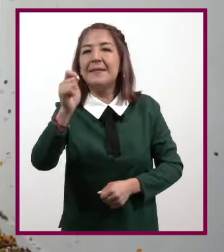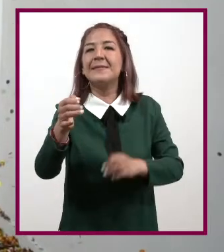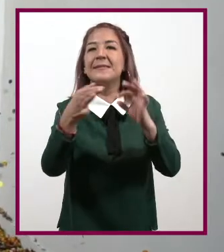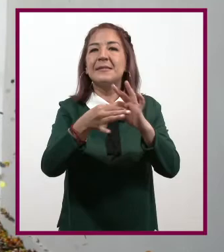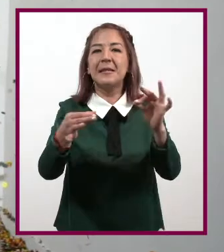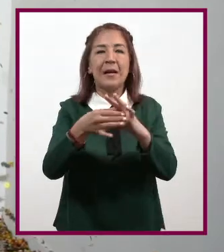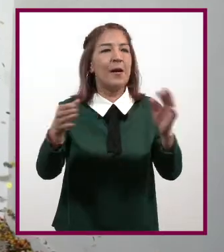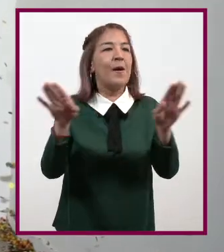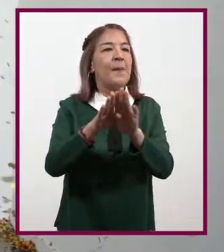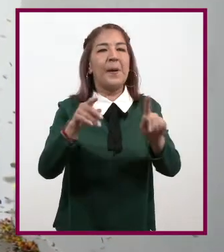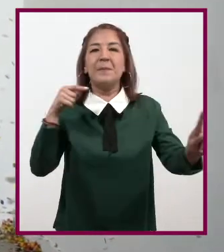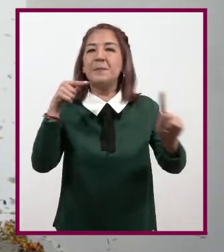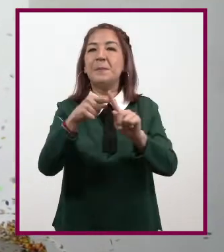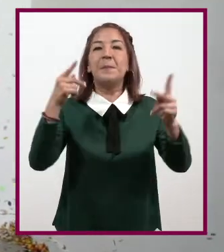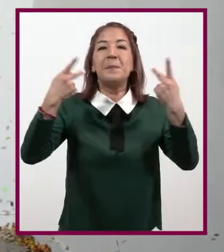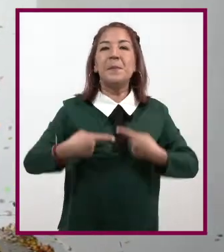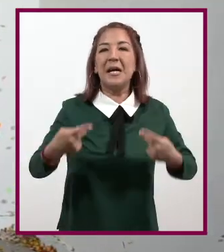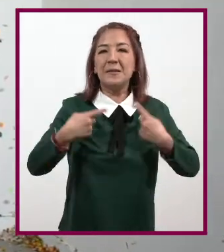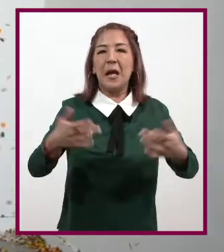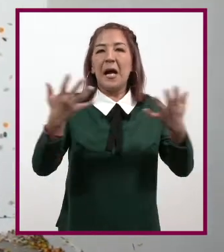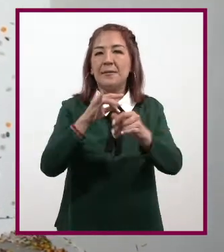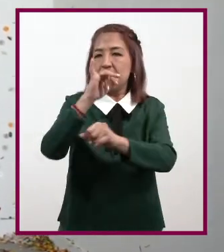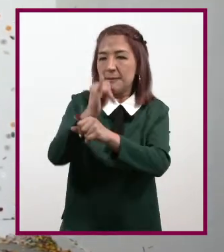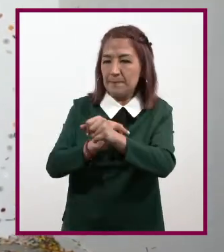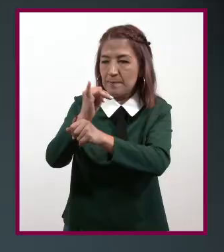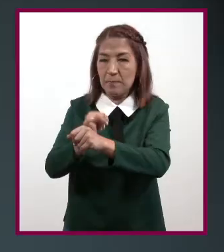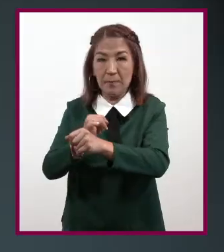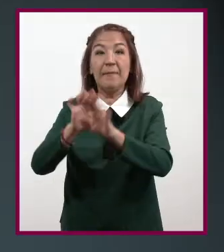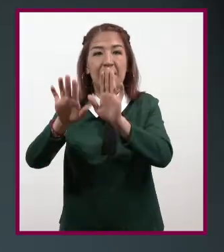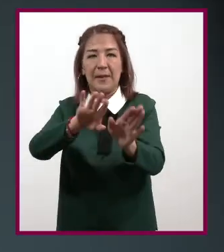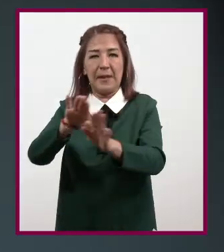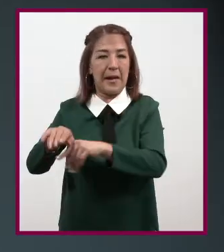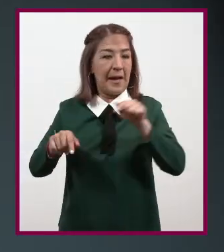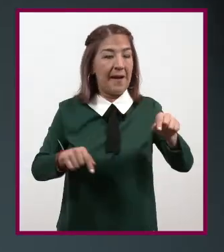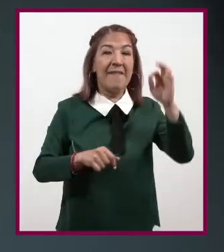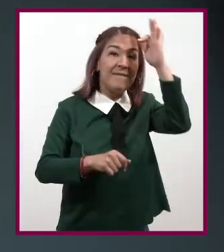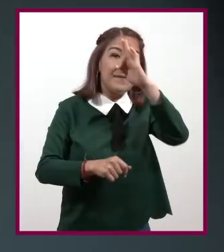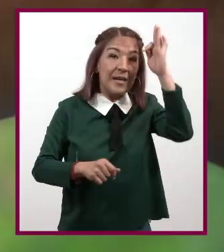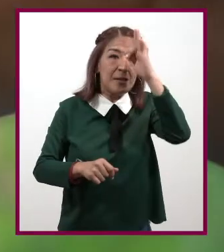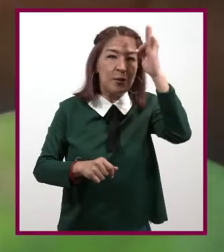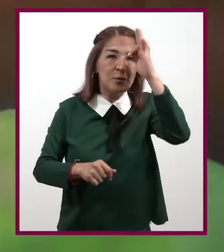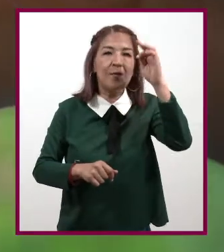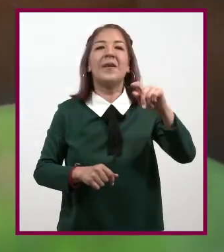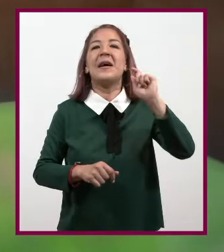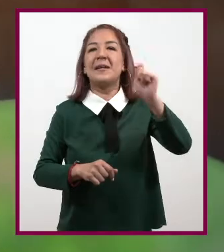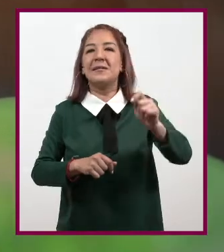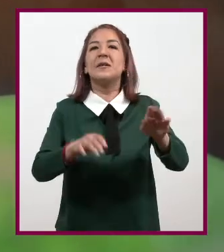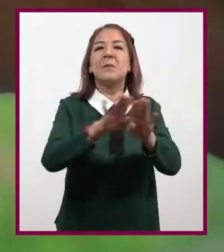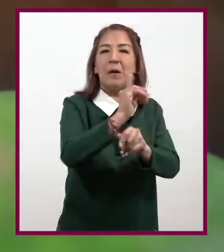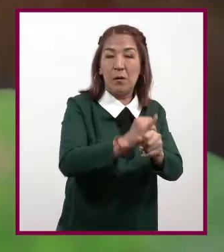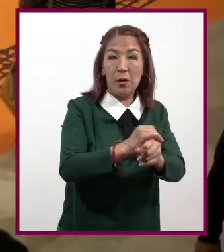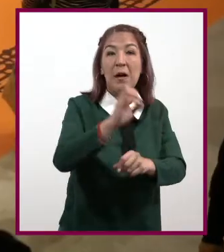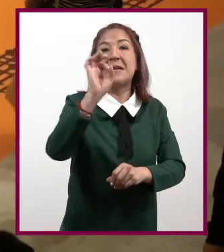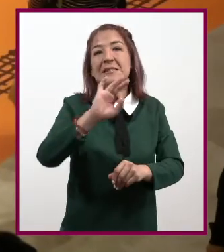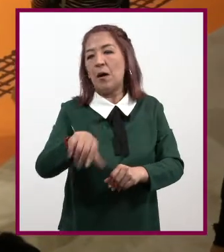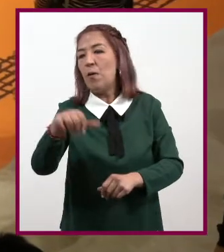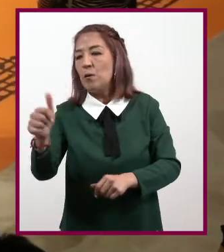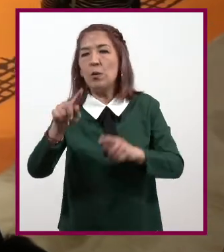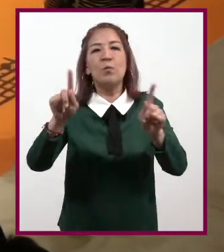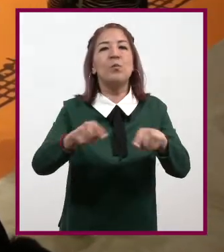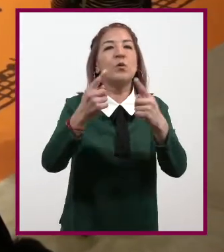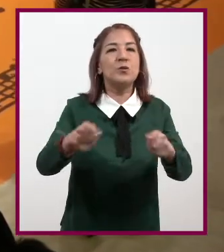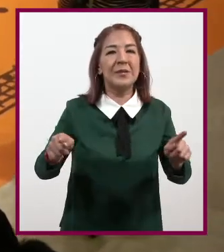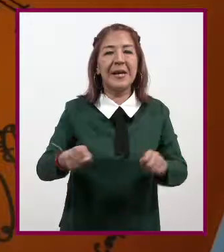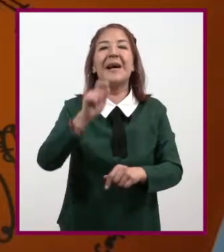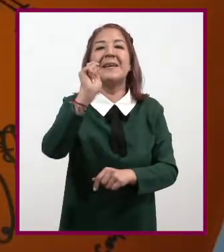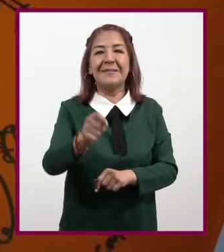directamente de las personas que hacen investigación, o filosofía, O música, por ejemplo, es una de las cosas